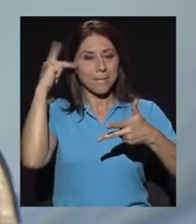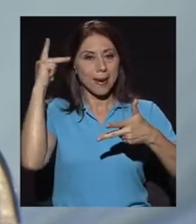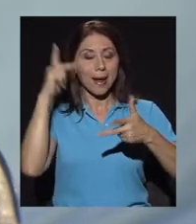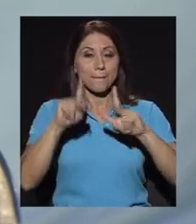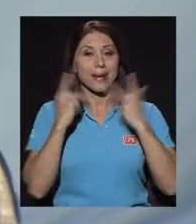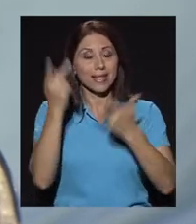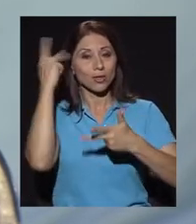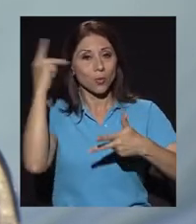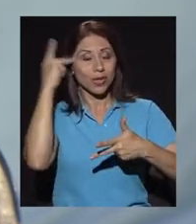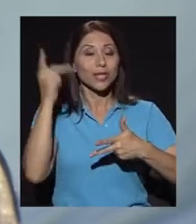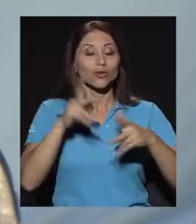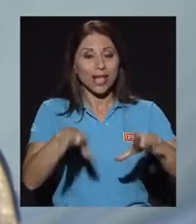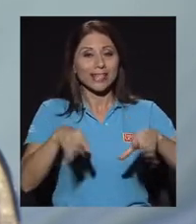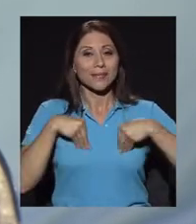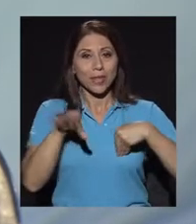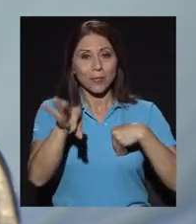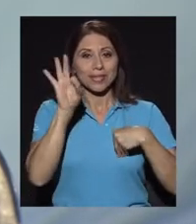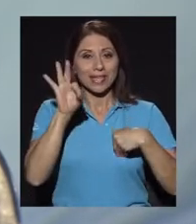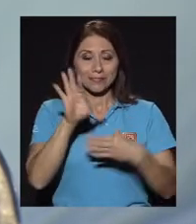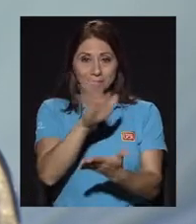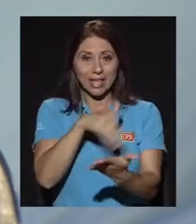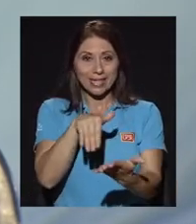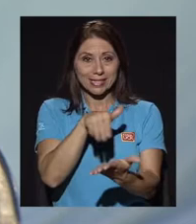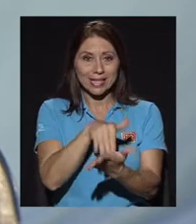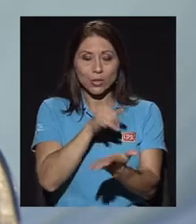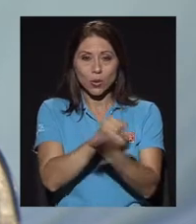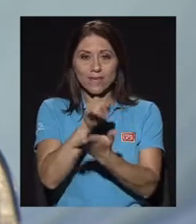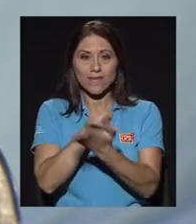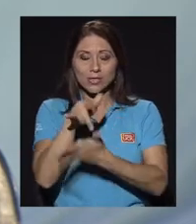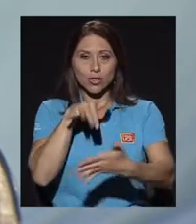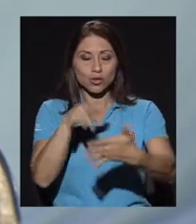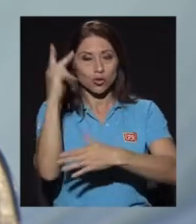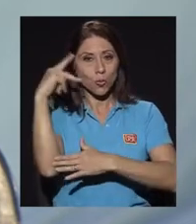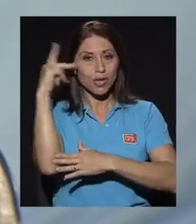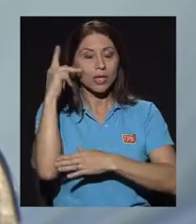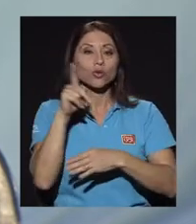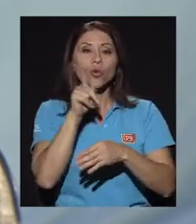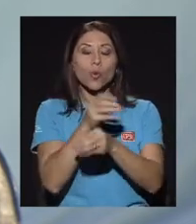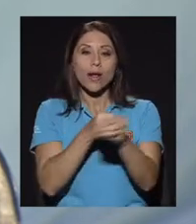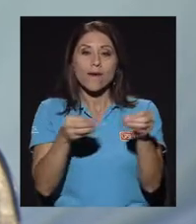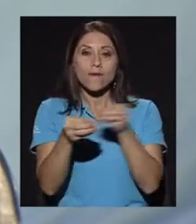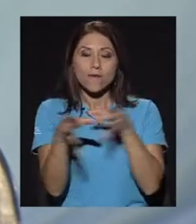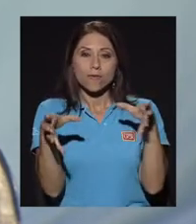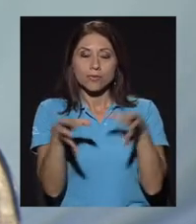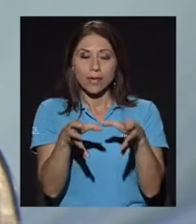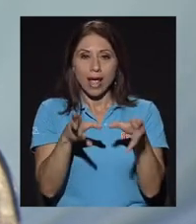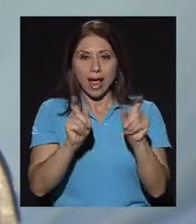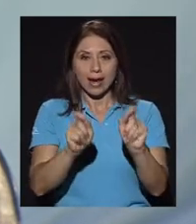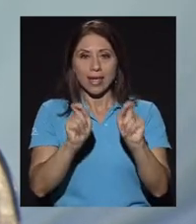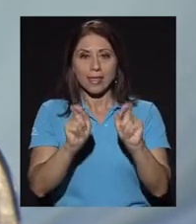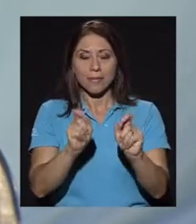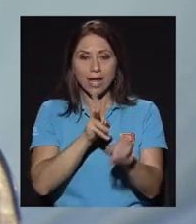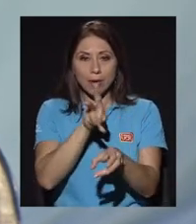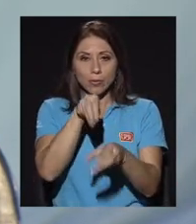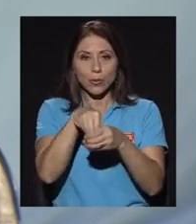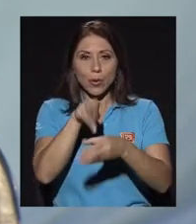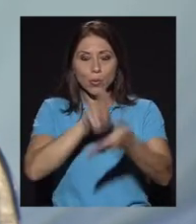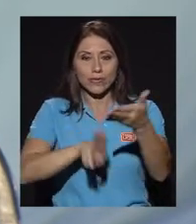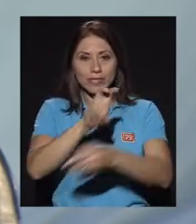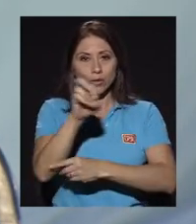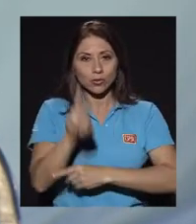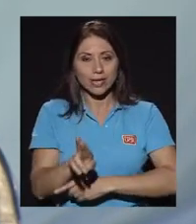han atendido a nuestra invitación. El Centro de Investigación y Estudios Políticos es una entidad académica de la Universidad de Costa